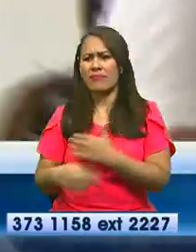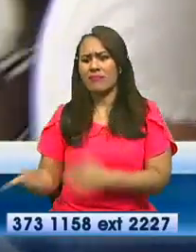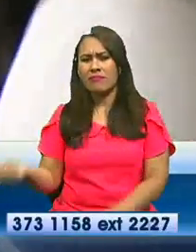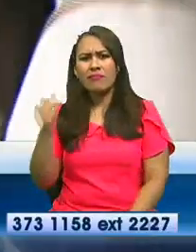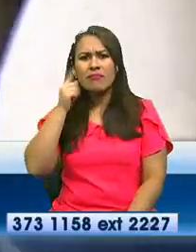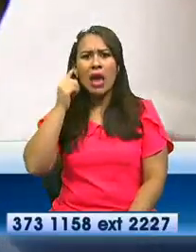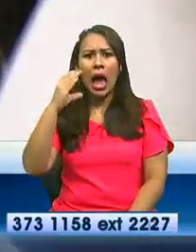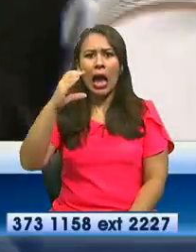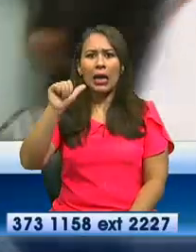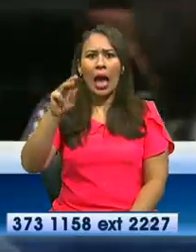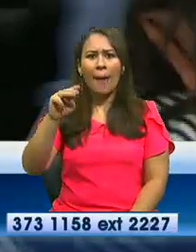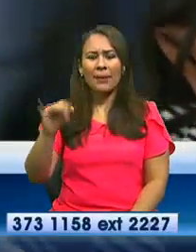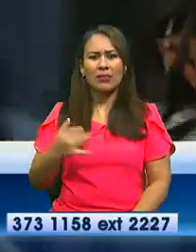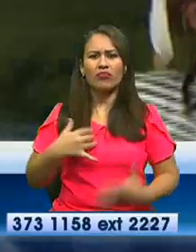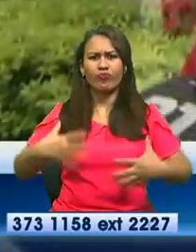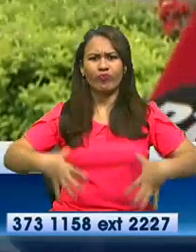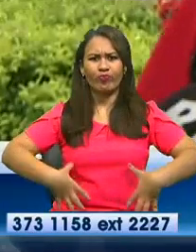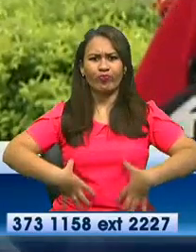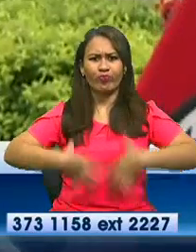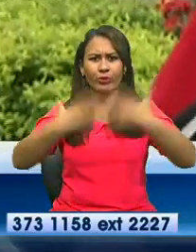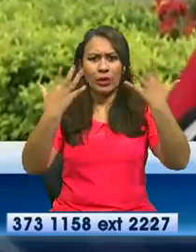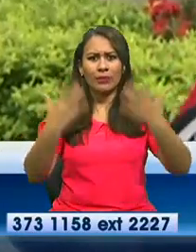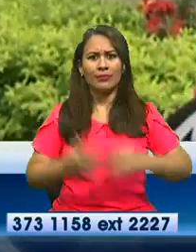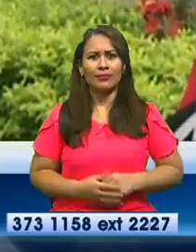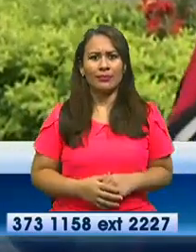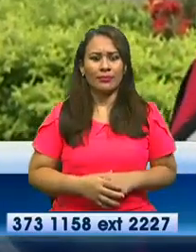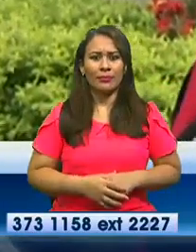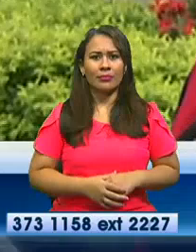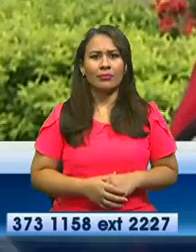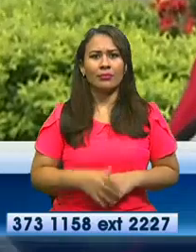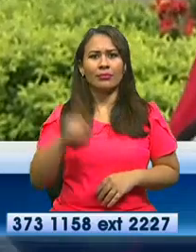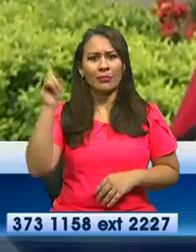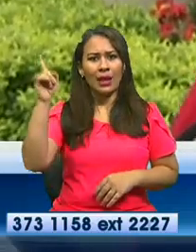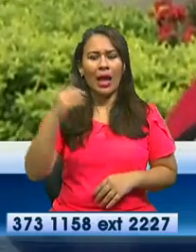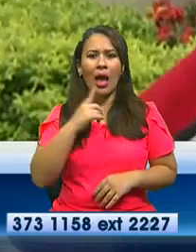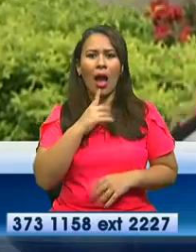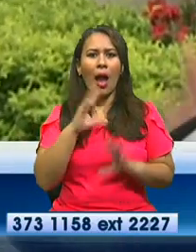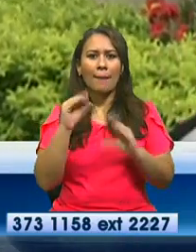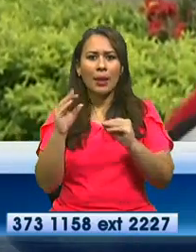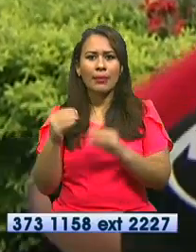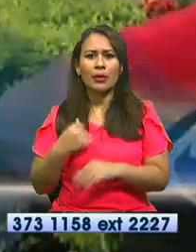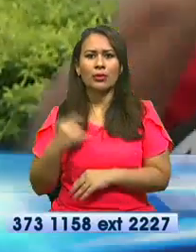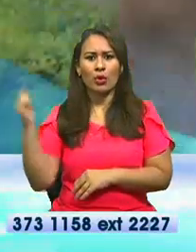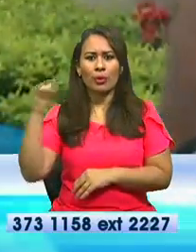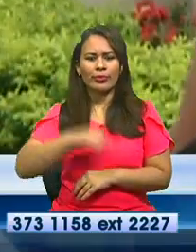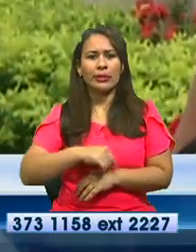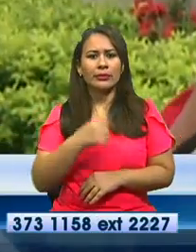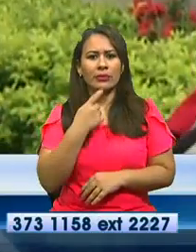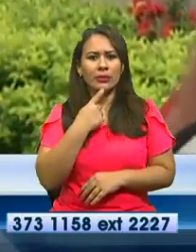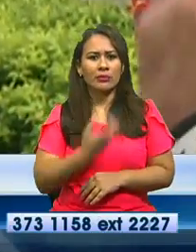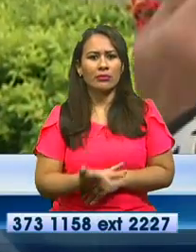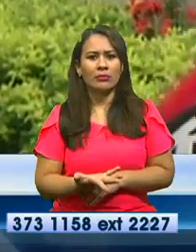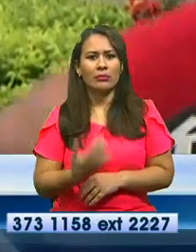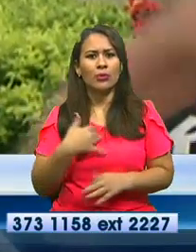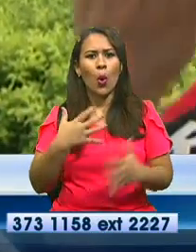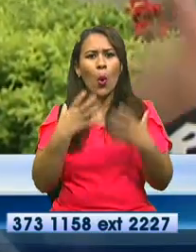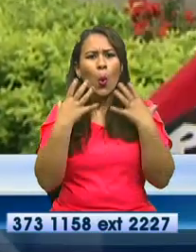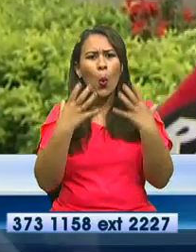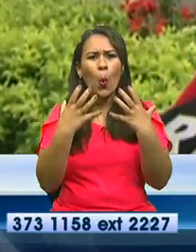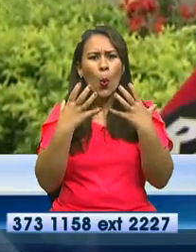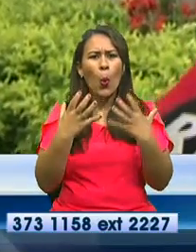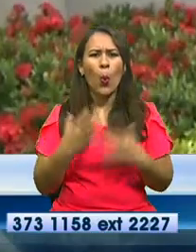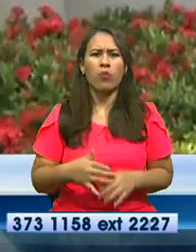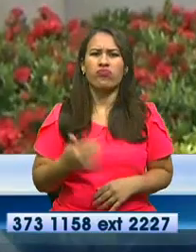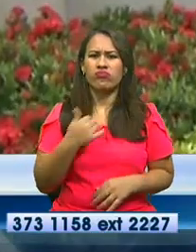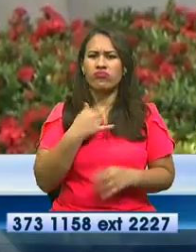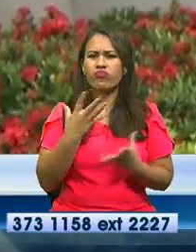Camila, montó en cólera. Yo le digo, ustedes me comen al cuento chino que arriba para yo no exponer lo que yo estoy con coraje, ya desde cuando estoy